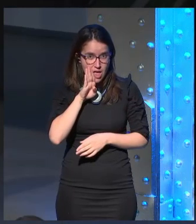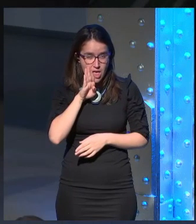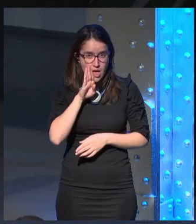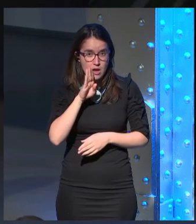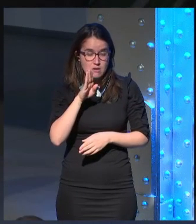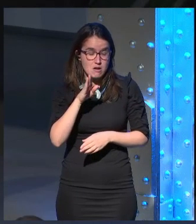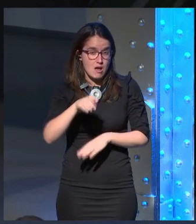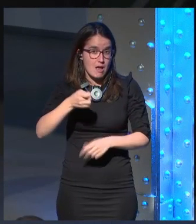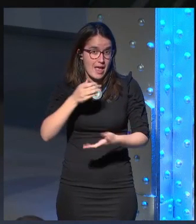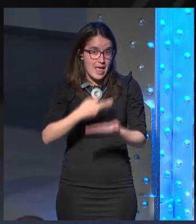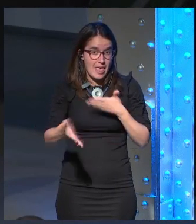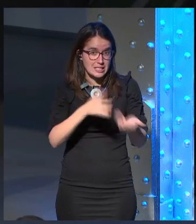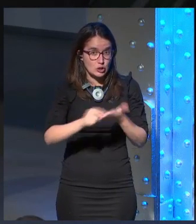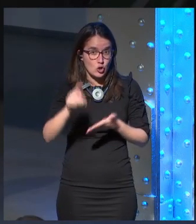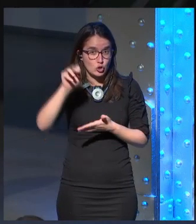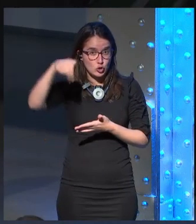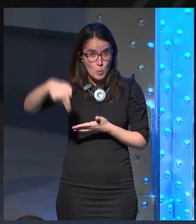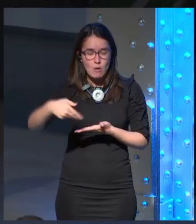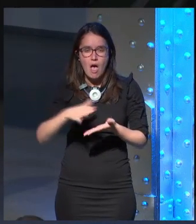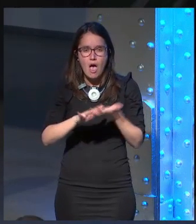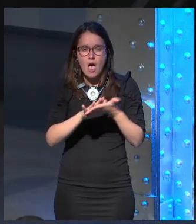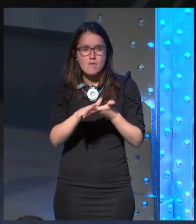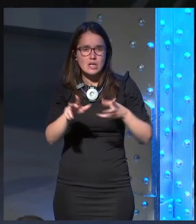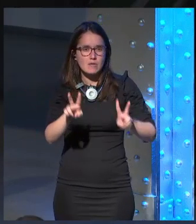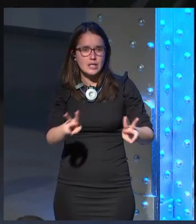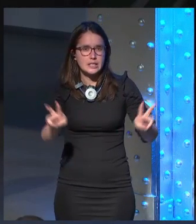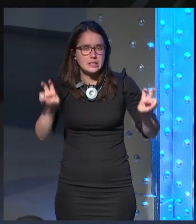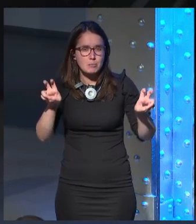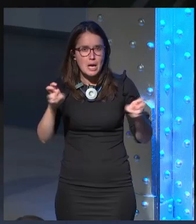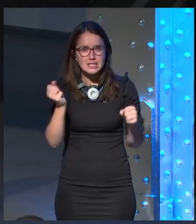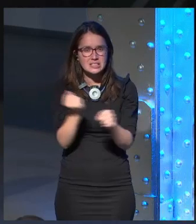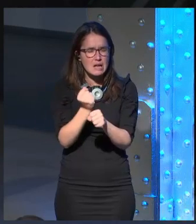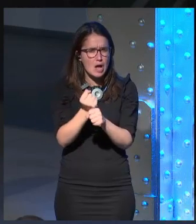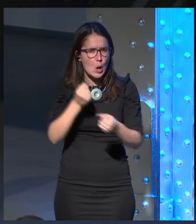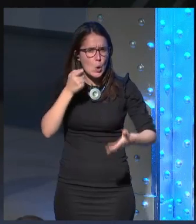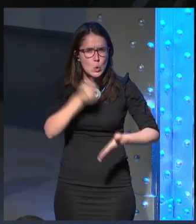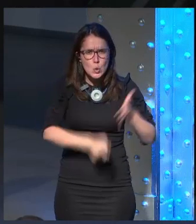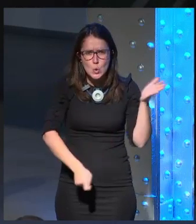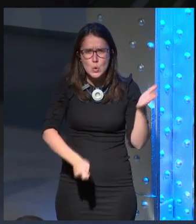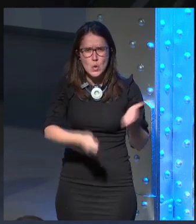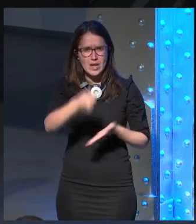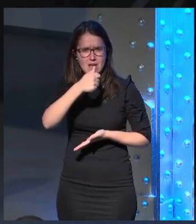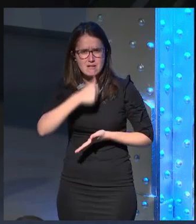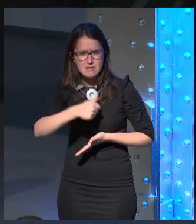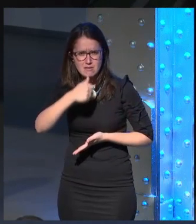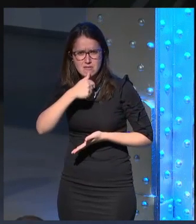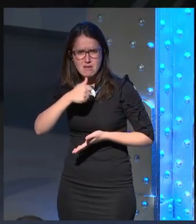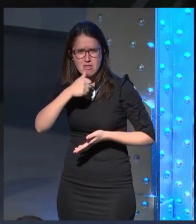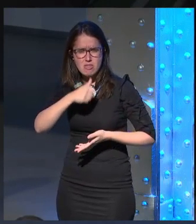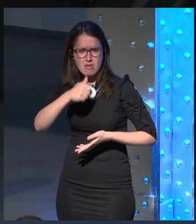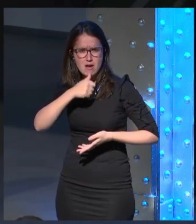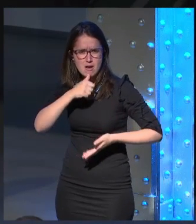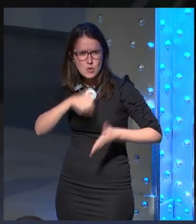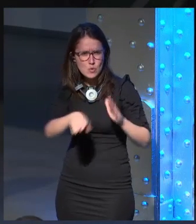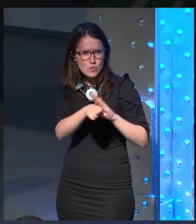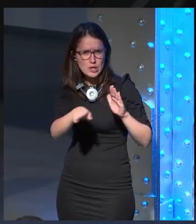de Tom Wolfe, y hablaba mucho del trabajo duro, de la resistencia, de no rendirse nunca